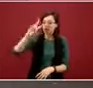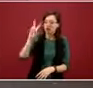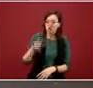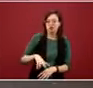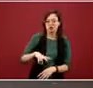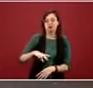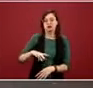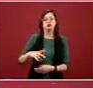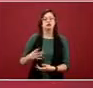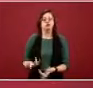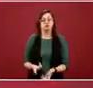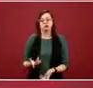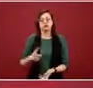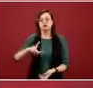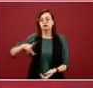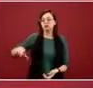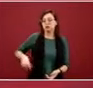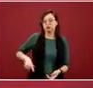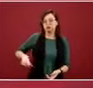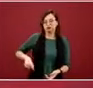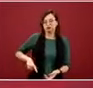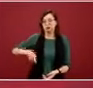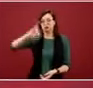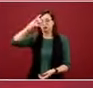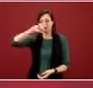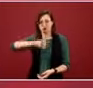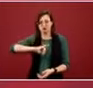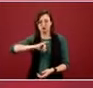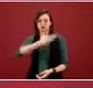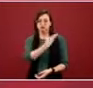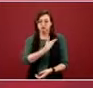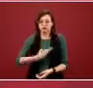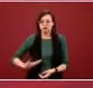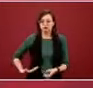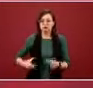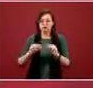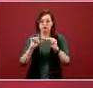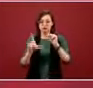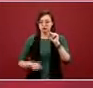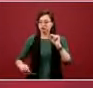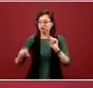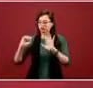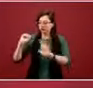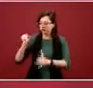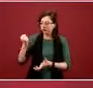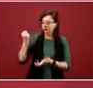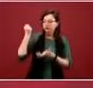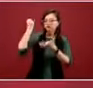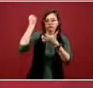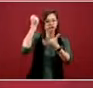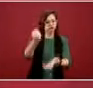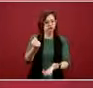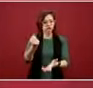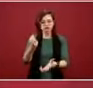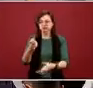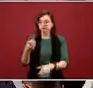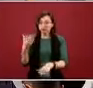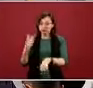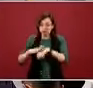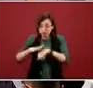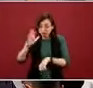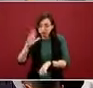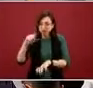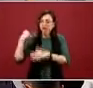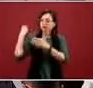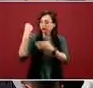jefe del Estado, del presidente de la República, para utilizar tanto financiamiento como sea necesario de